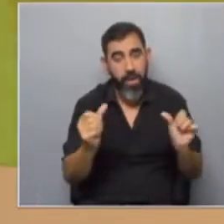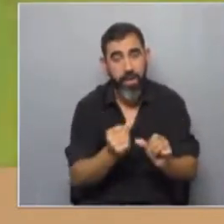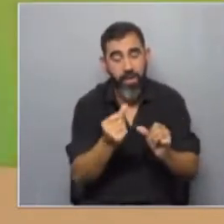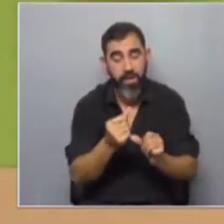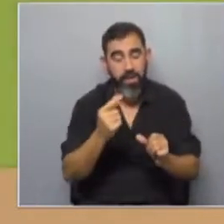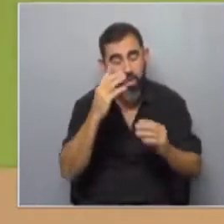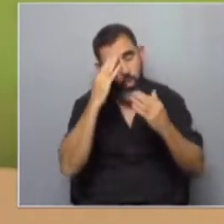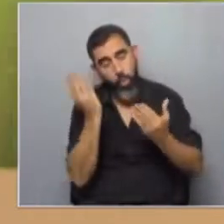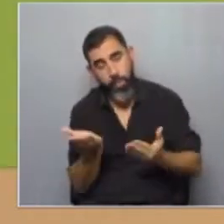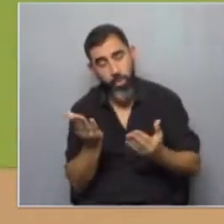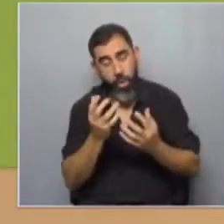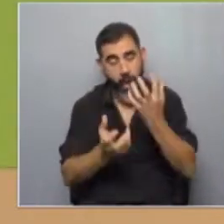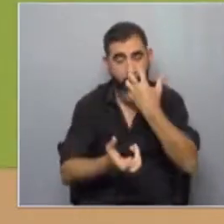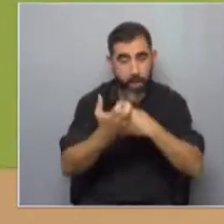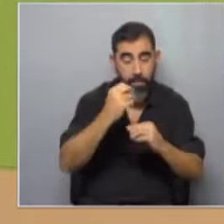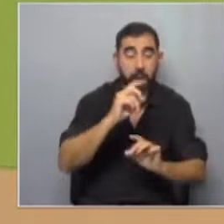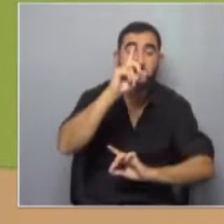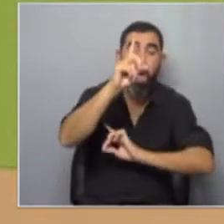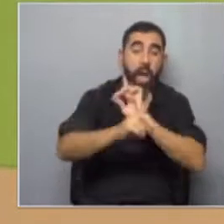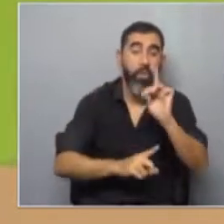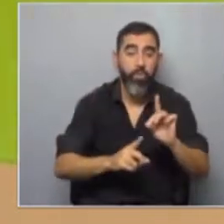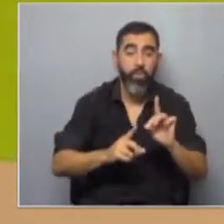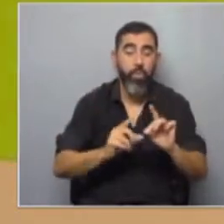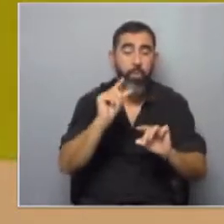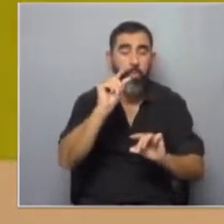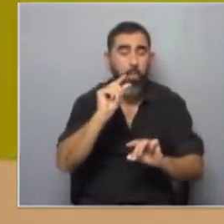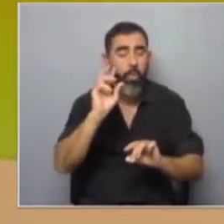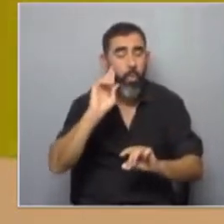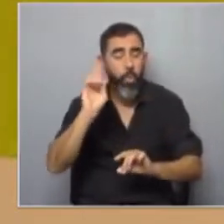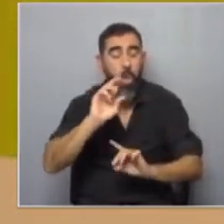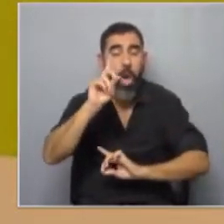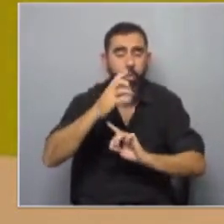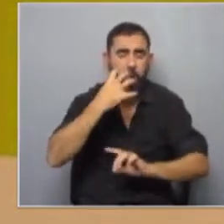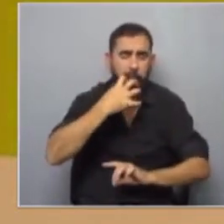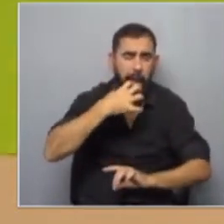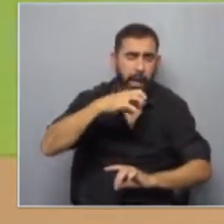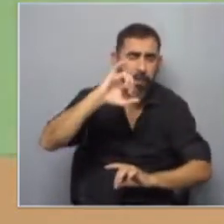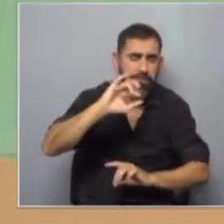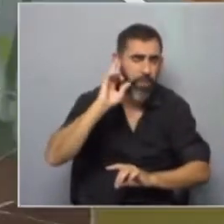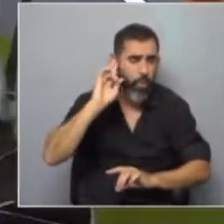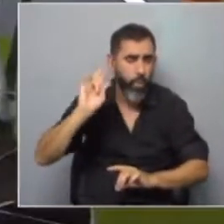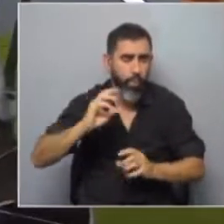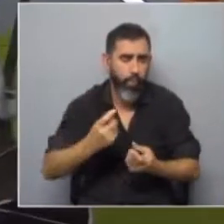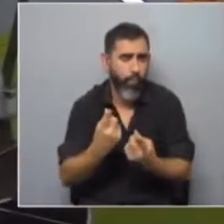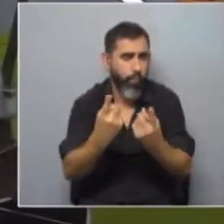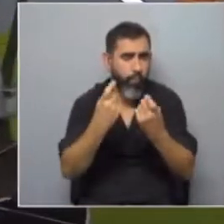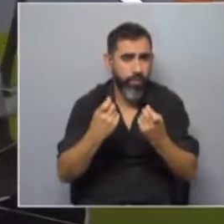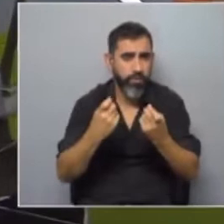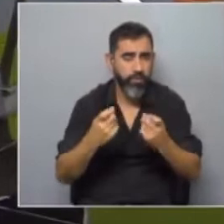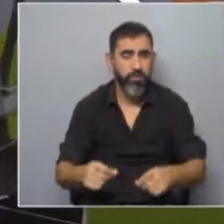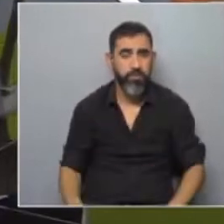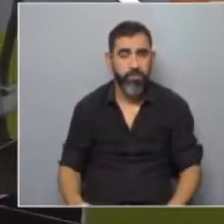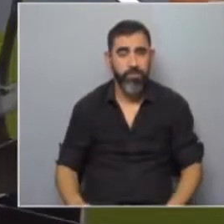que fue lo más perturbador de todo, porque digamos que para sacarle las muestras estas de esperma se les hace algo que se